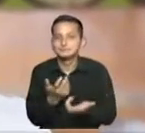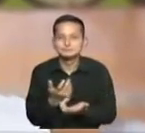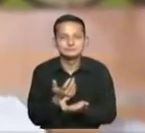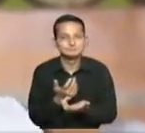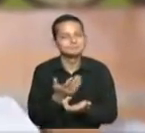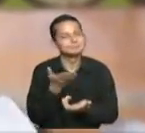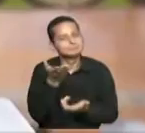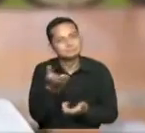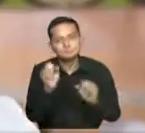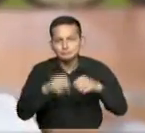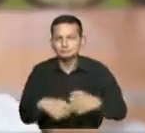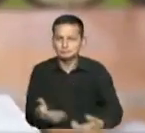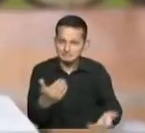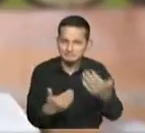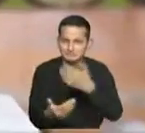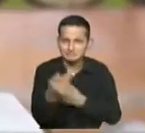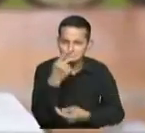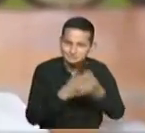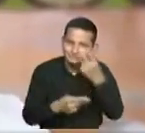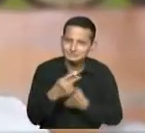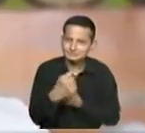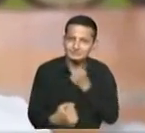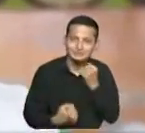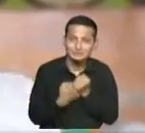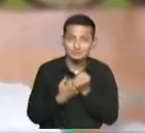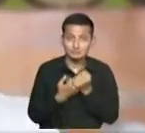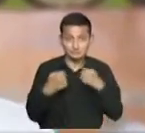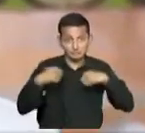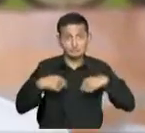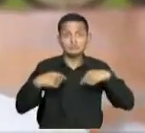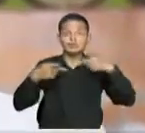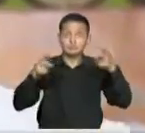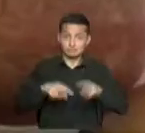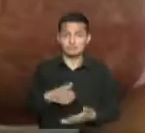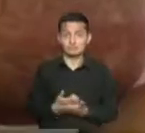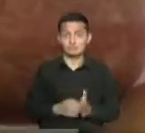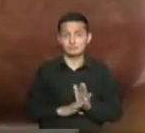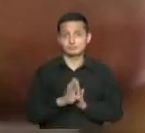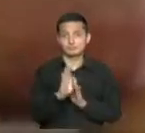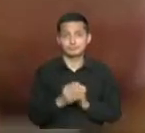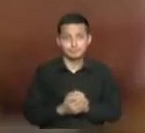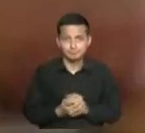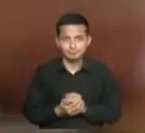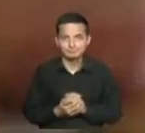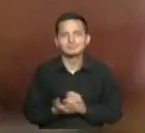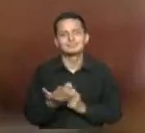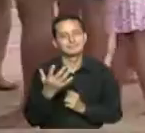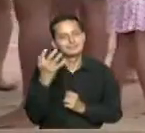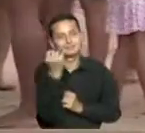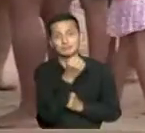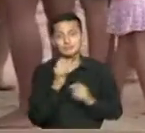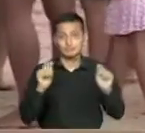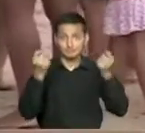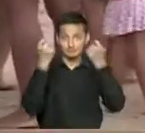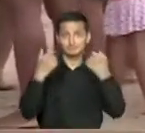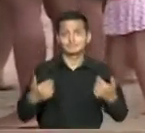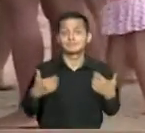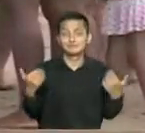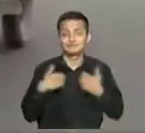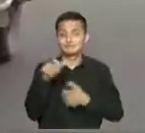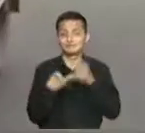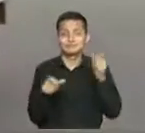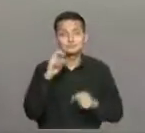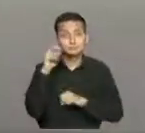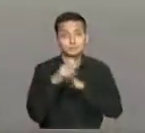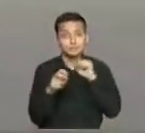ese amor para que sigan viniendo y nos sigan impulsando, para impulsar nuestra economía. Sin duda, este feriado fue exitoso para reactivar